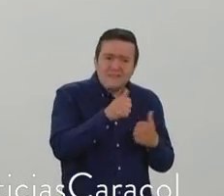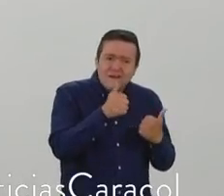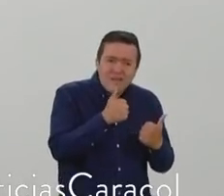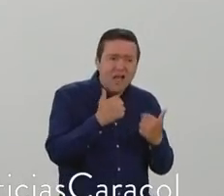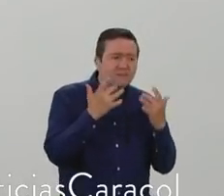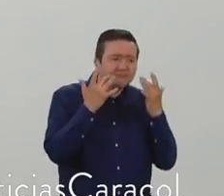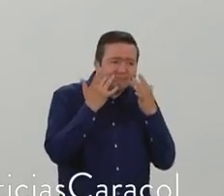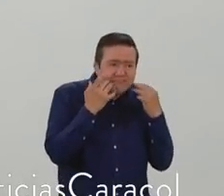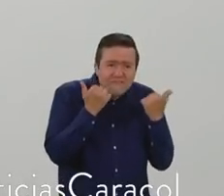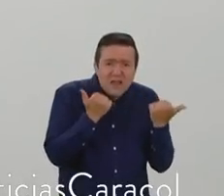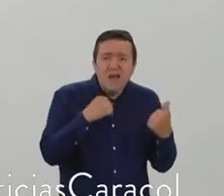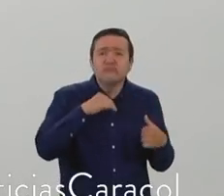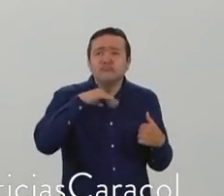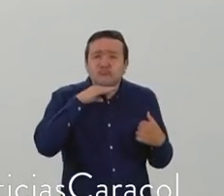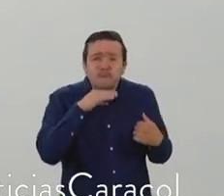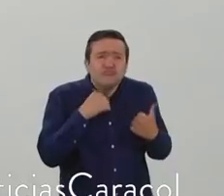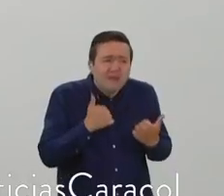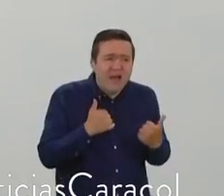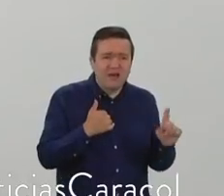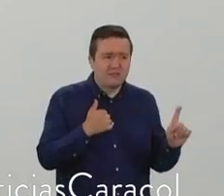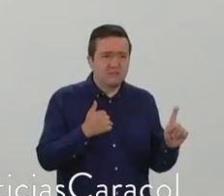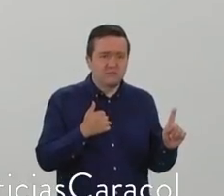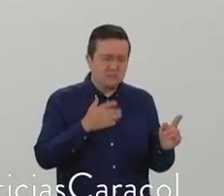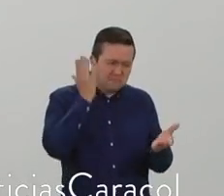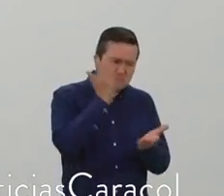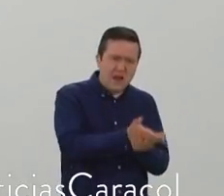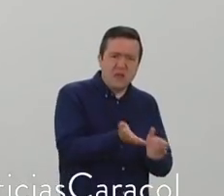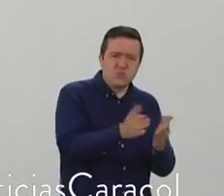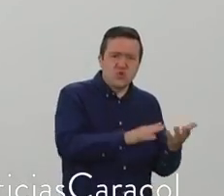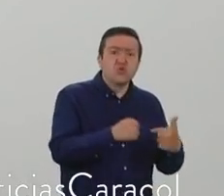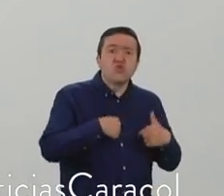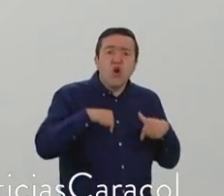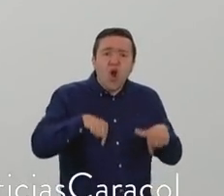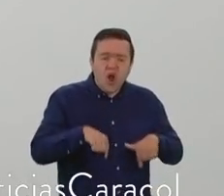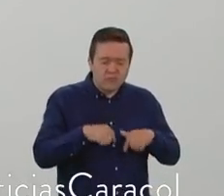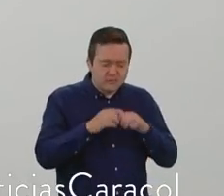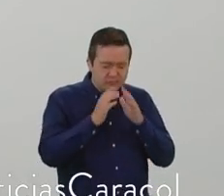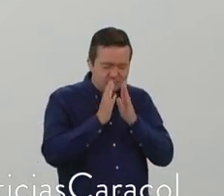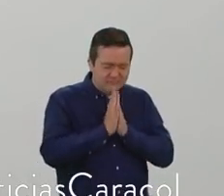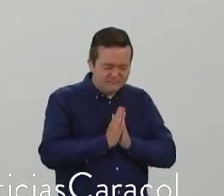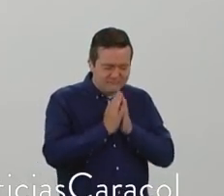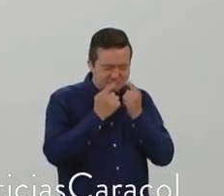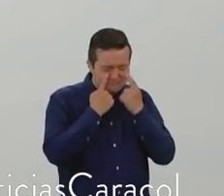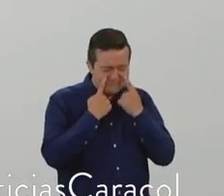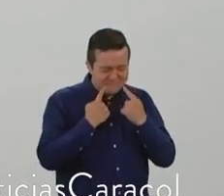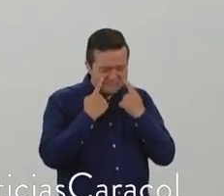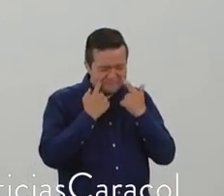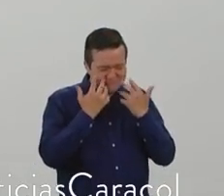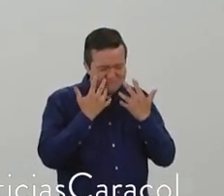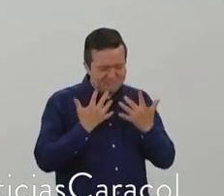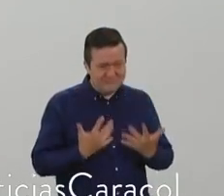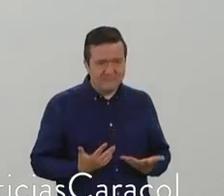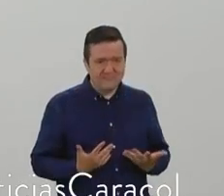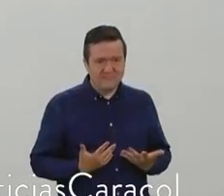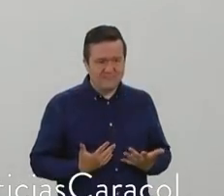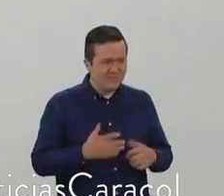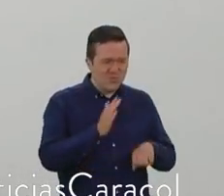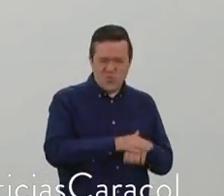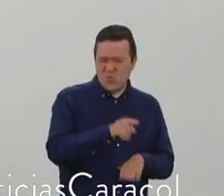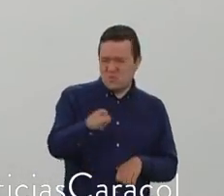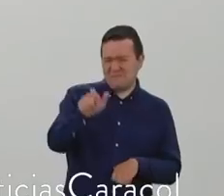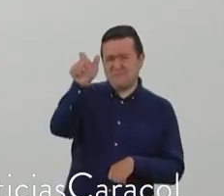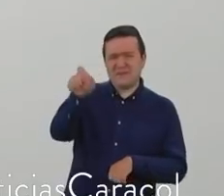sana, y hoy lo estoy velando, hoy lo estoy llorando por culpa de un